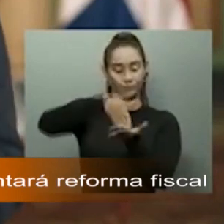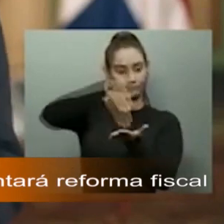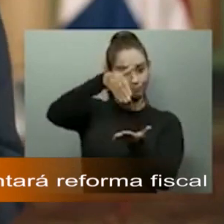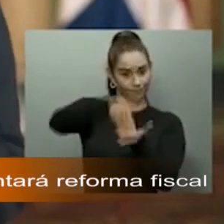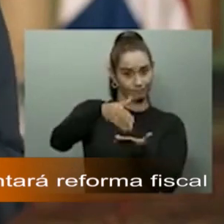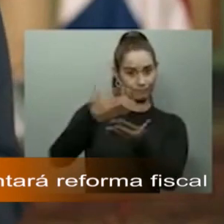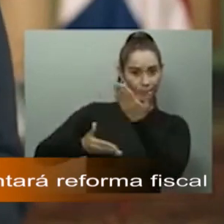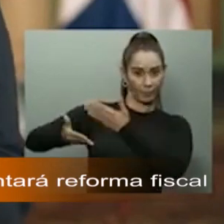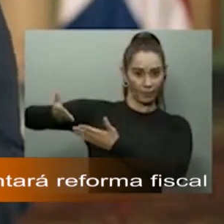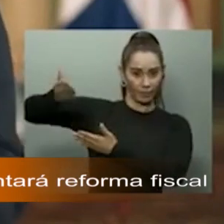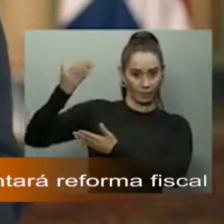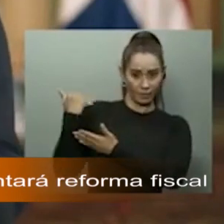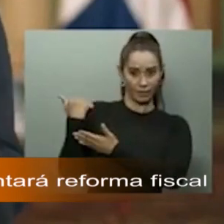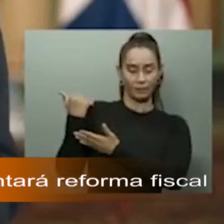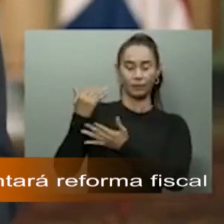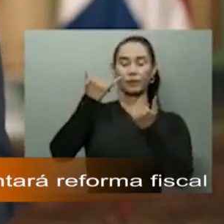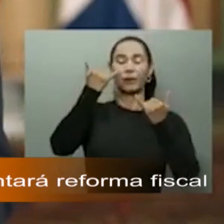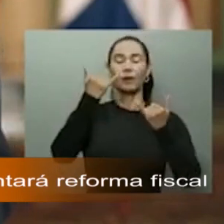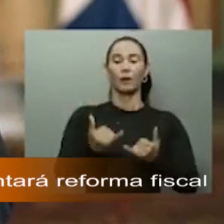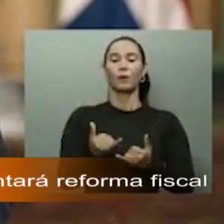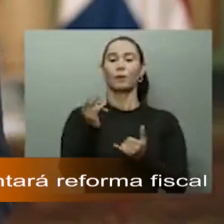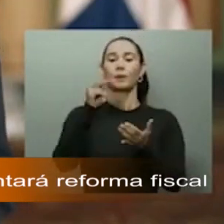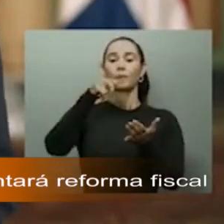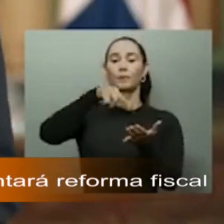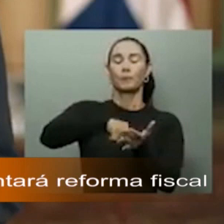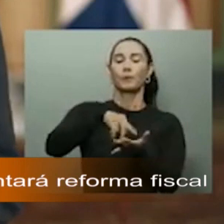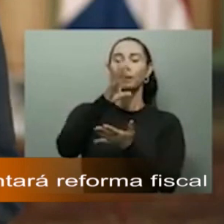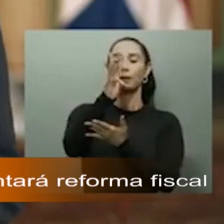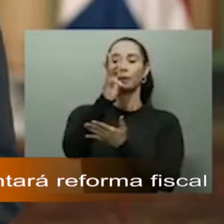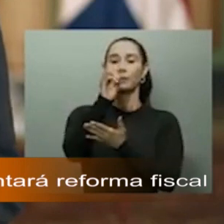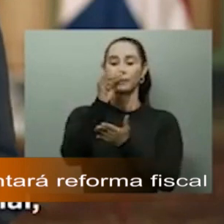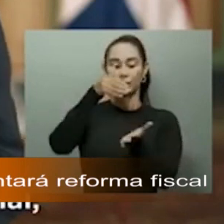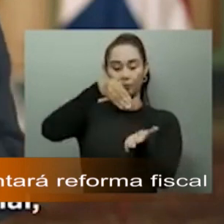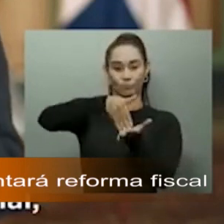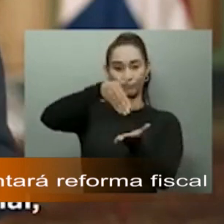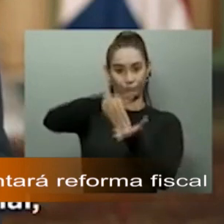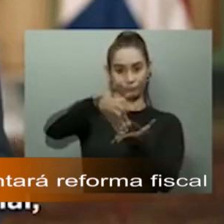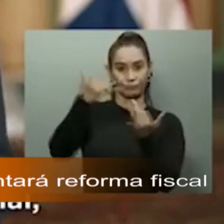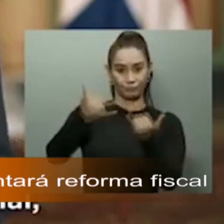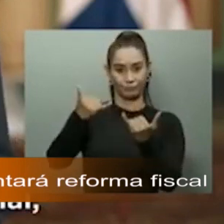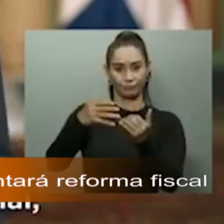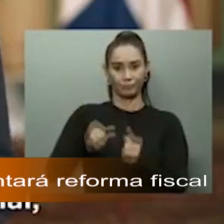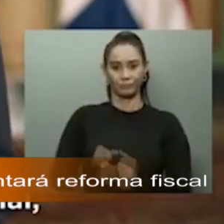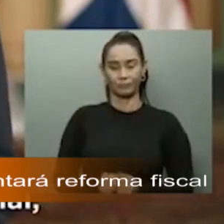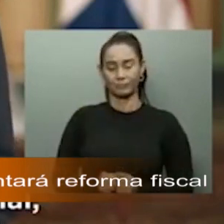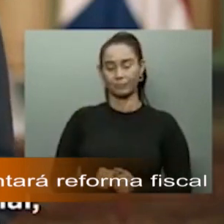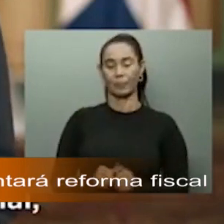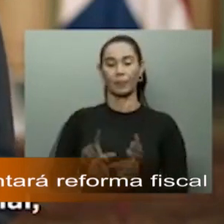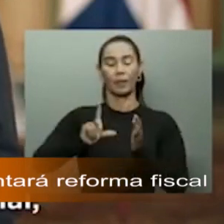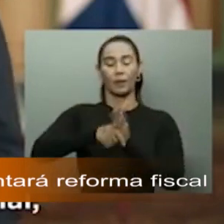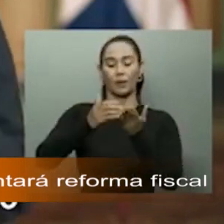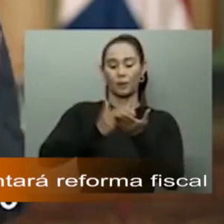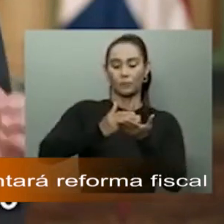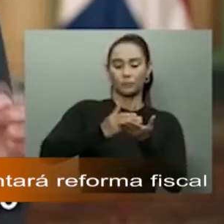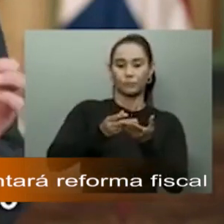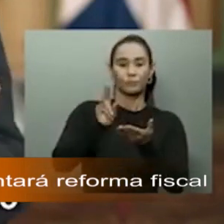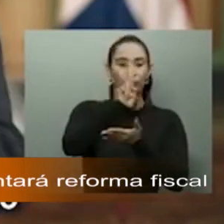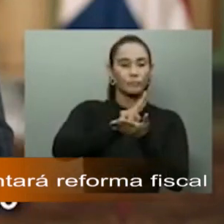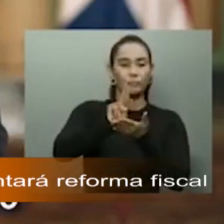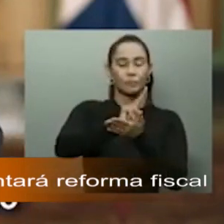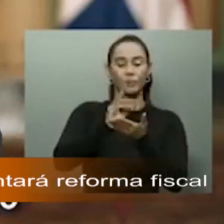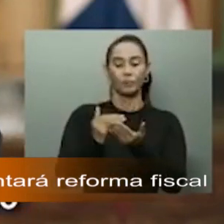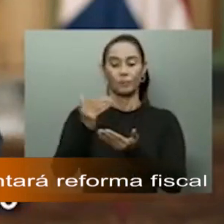dominicanos más esfuerzos ante la salsa que han registrado productos de factores internacionales